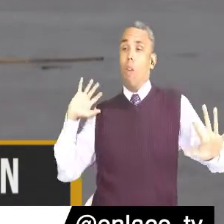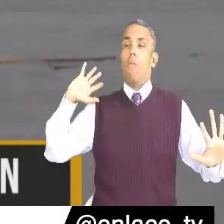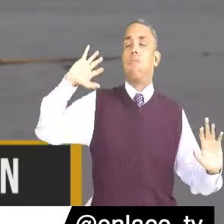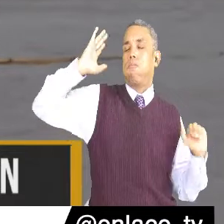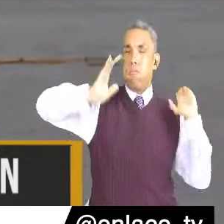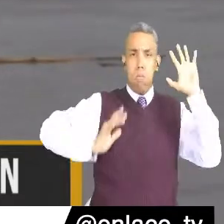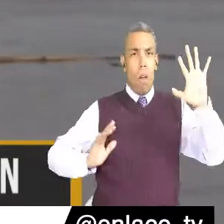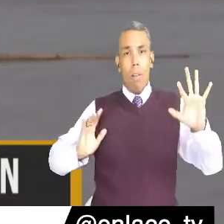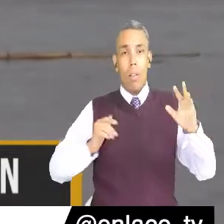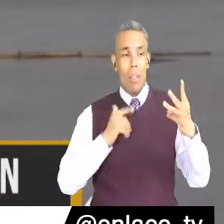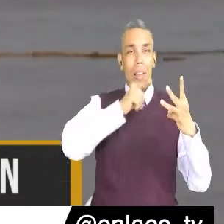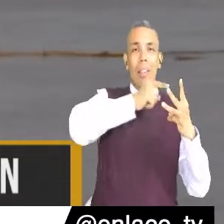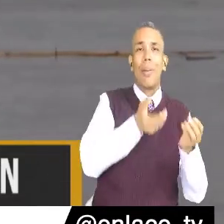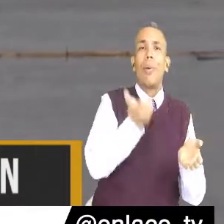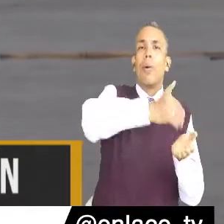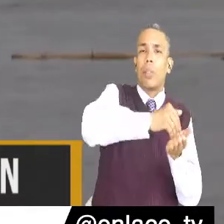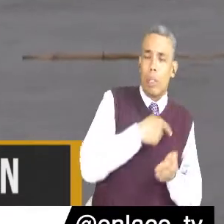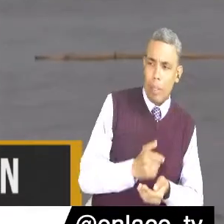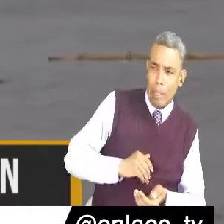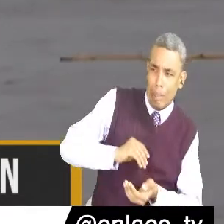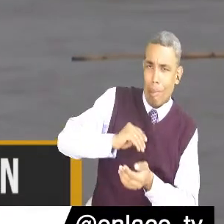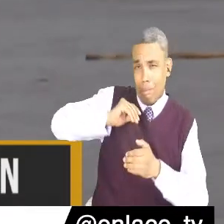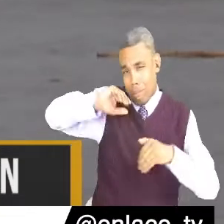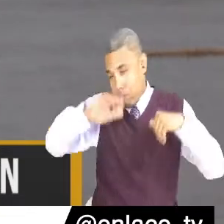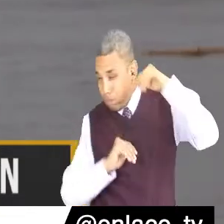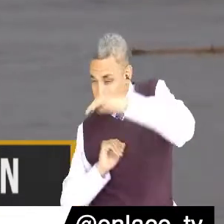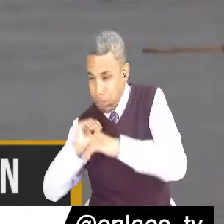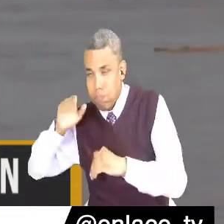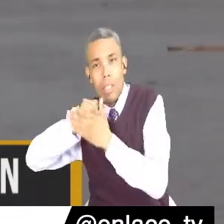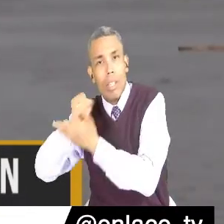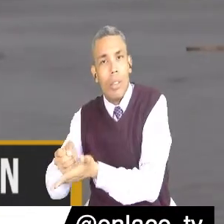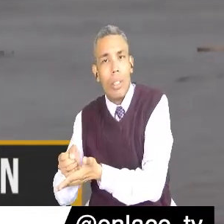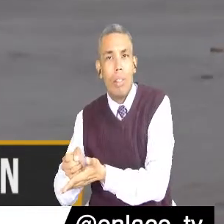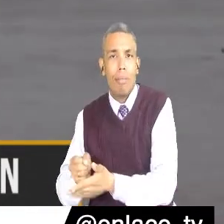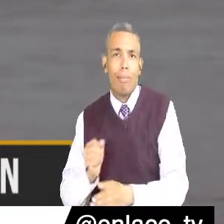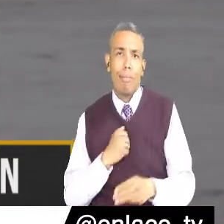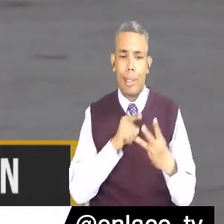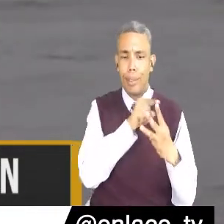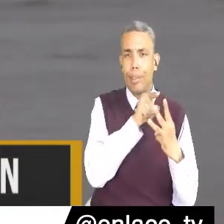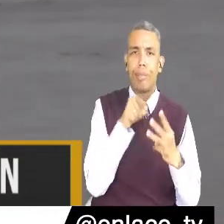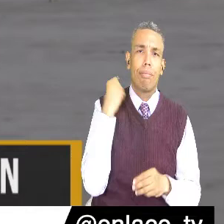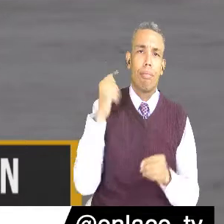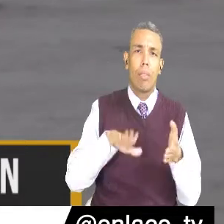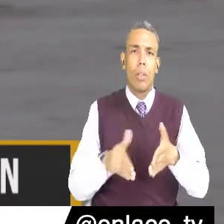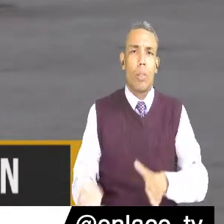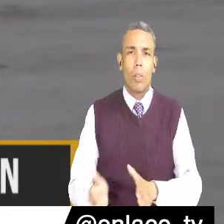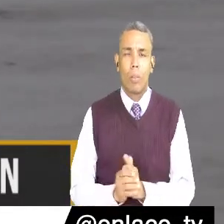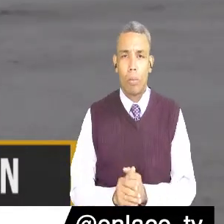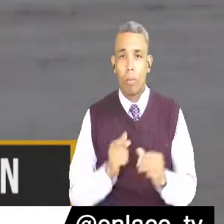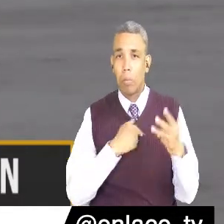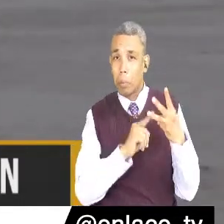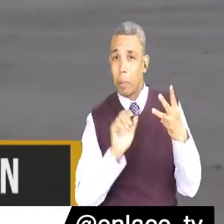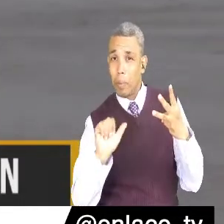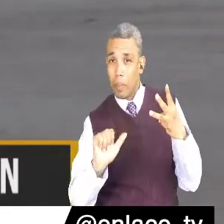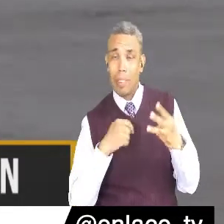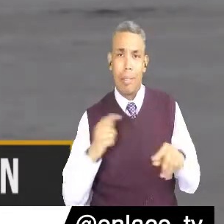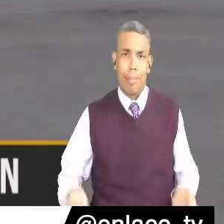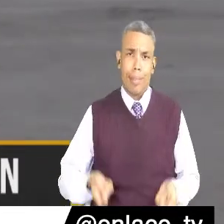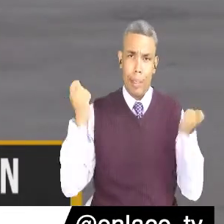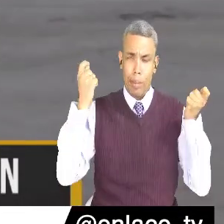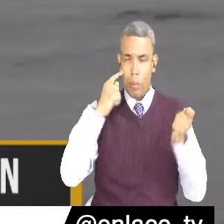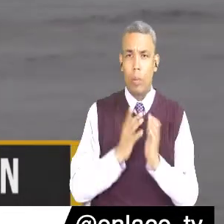sus familiares, viven aquí en Barranca Bermeja. Una mujer que también se encontraba con ellos en la lancha logró sobrevivir al naufragio.